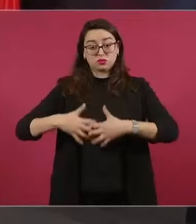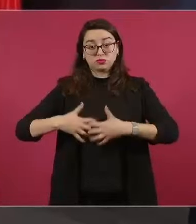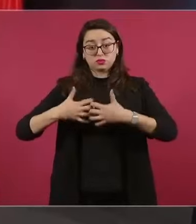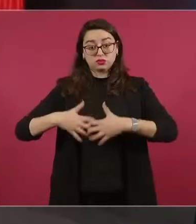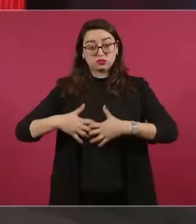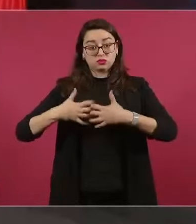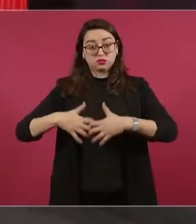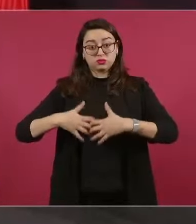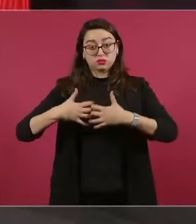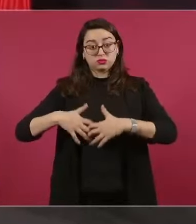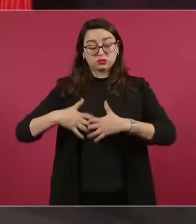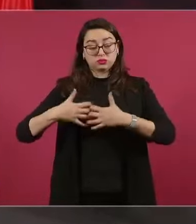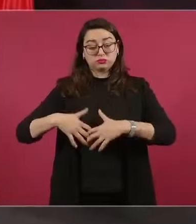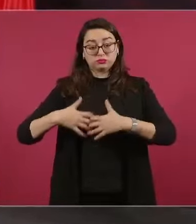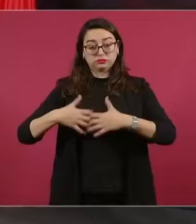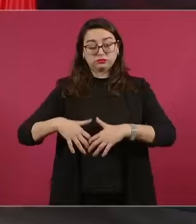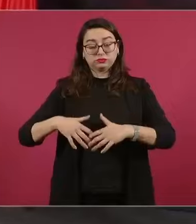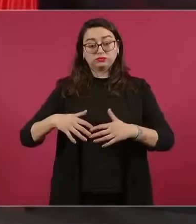diésel.